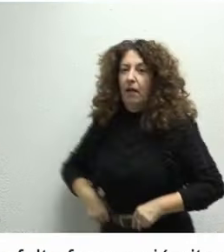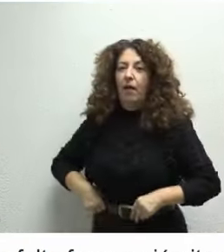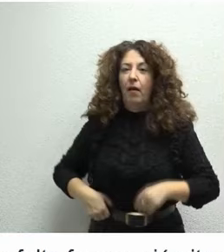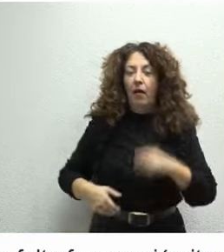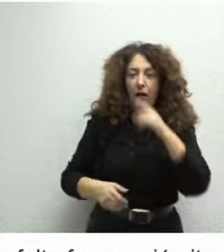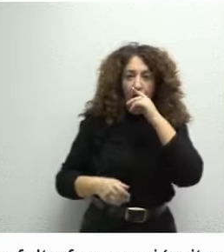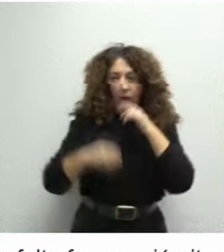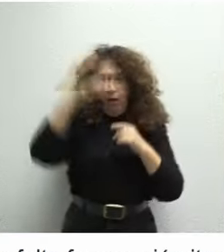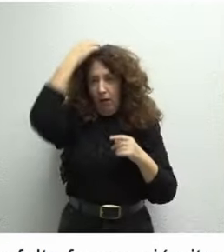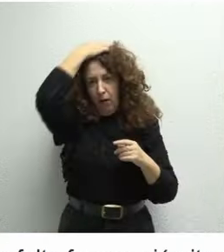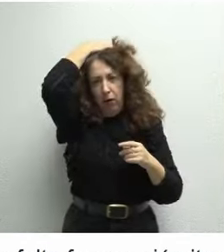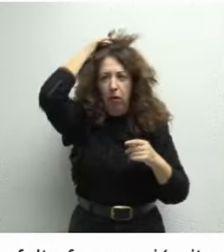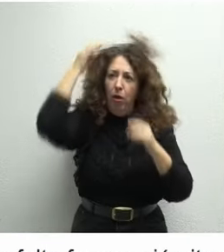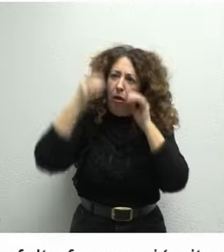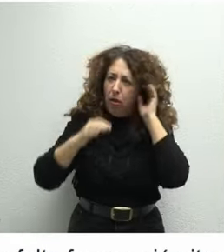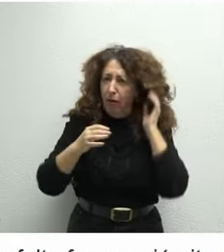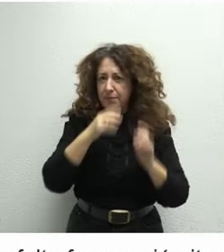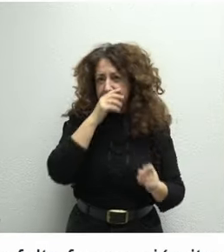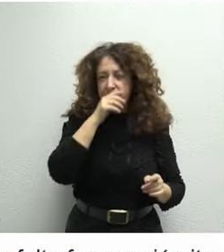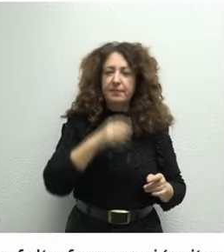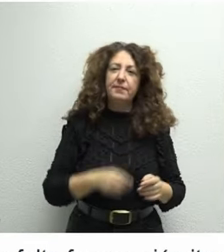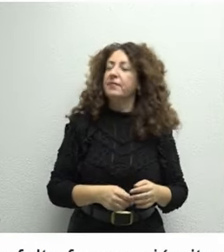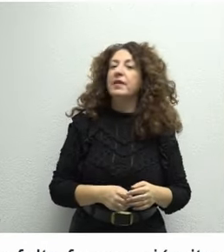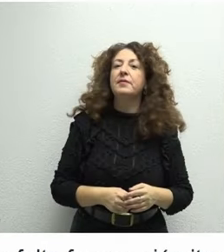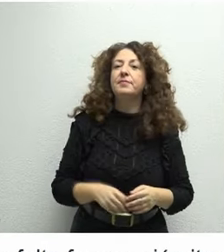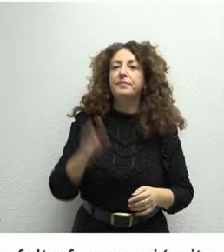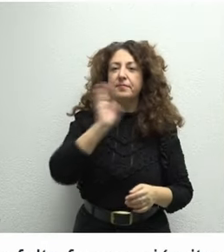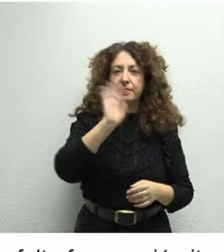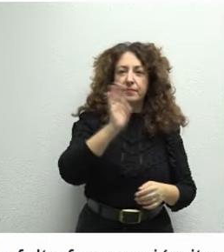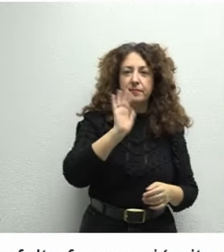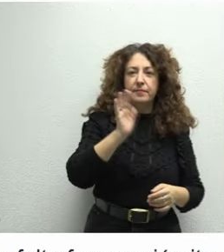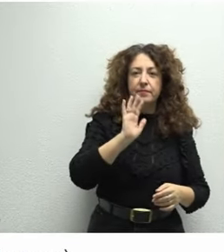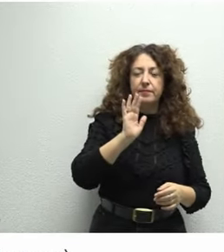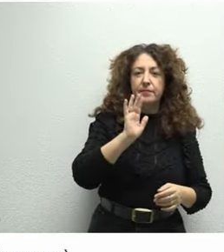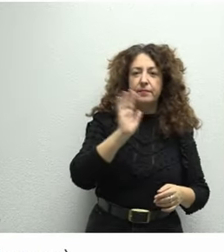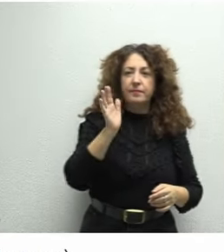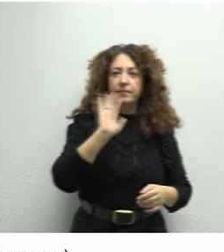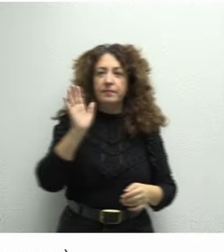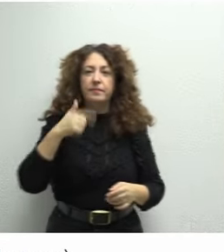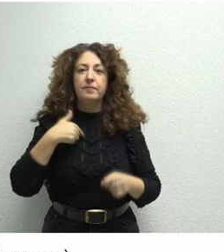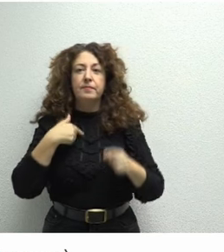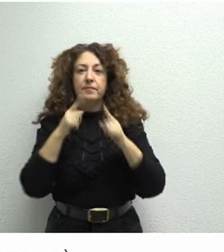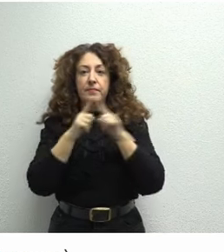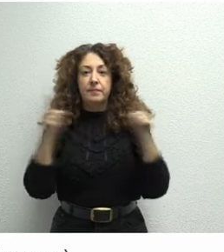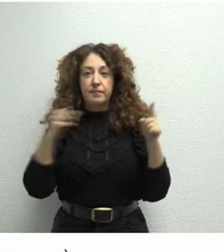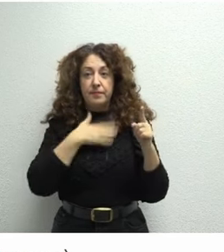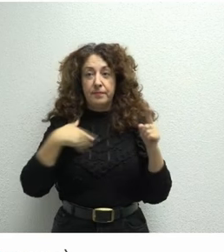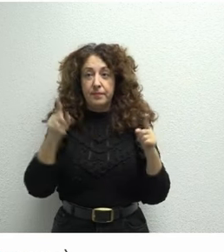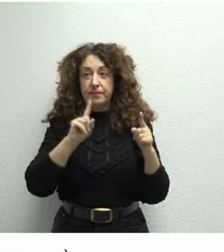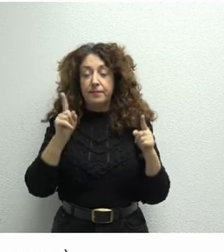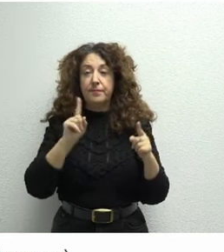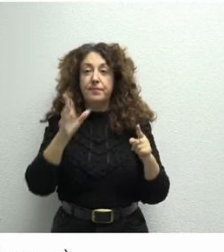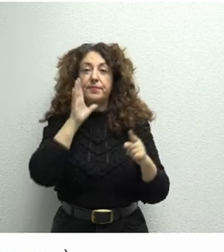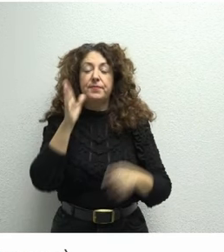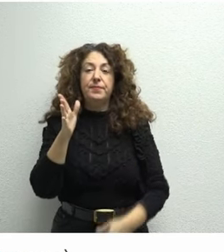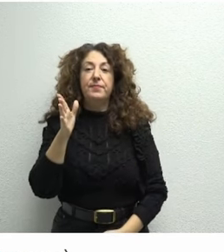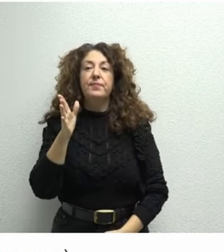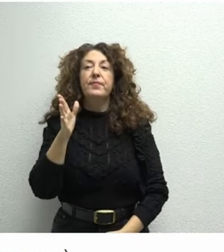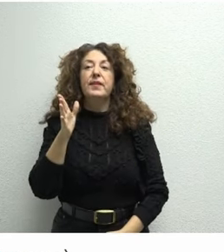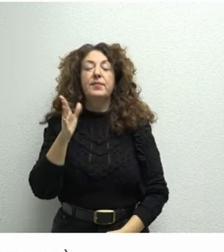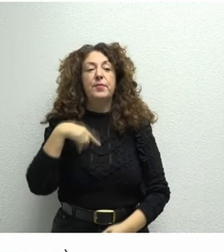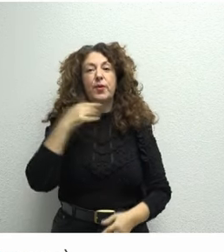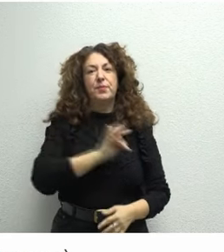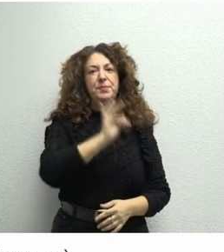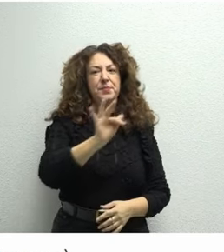tiempo Hola Bueno no quiero extenderme mucho porque me parece que le vamos a robar a los a los que